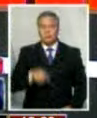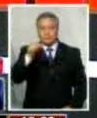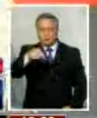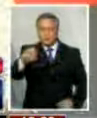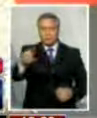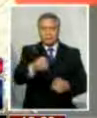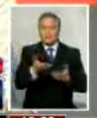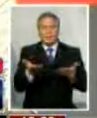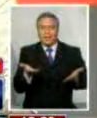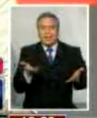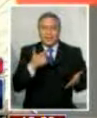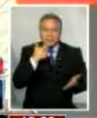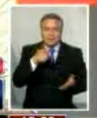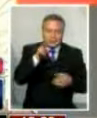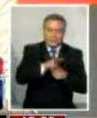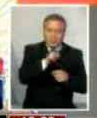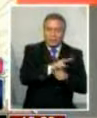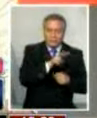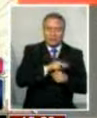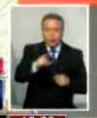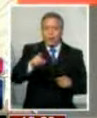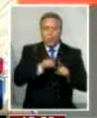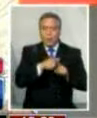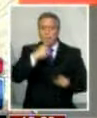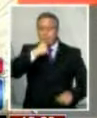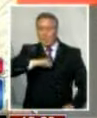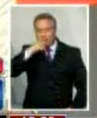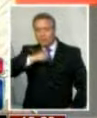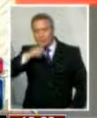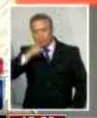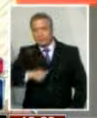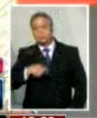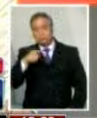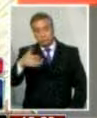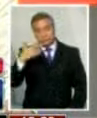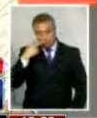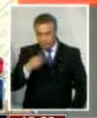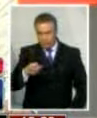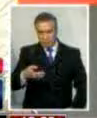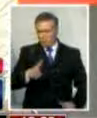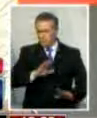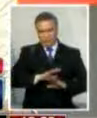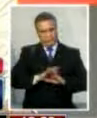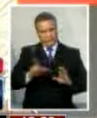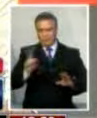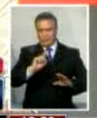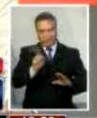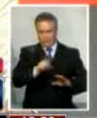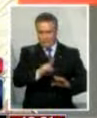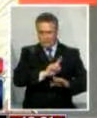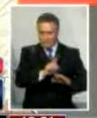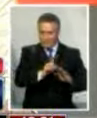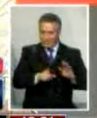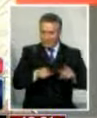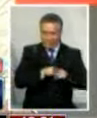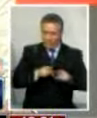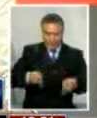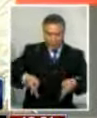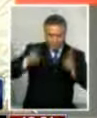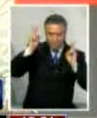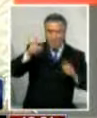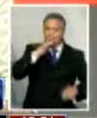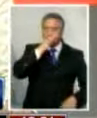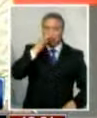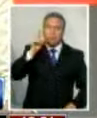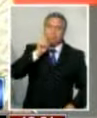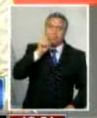testigos? Esos testigos efectivamente han sido encontrados violatorios del debido proceso. En estos